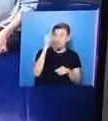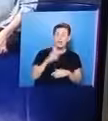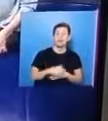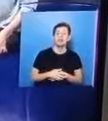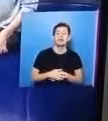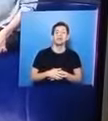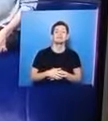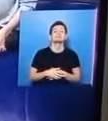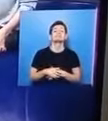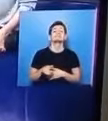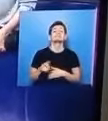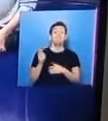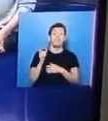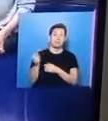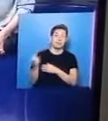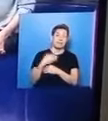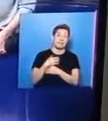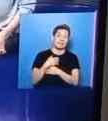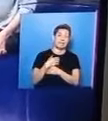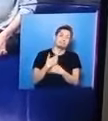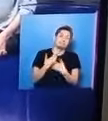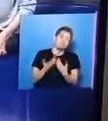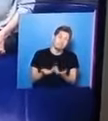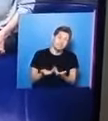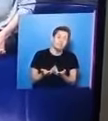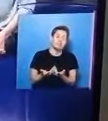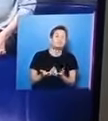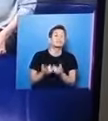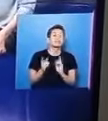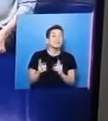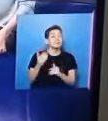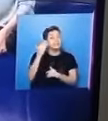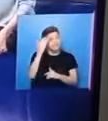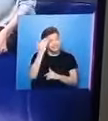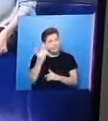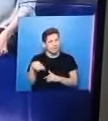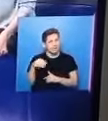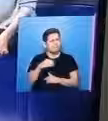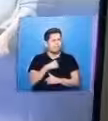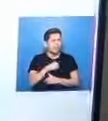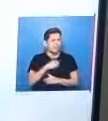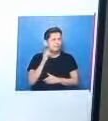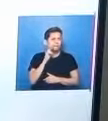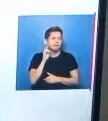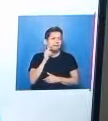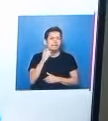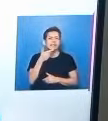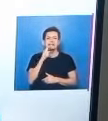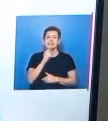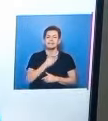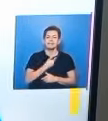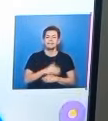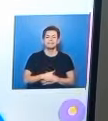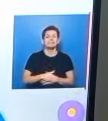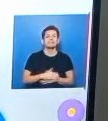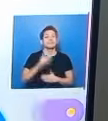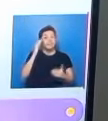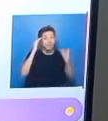sus hijos, y por supuesto, ya que estaban, nos mandaron un saludito, porque son muy fanáticos de Staff, los chicos, mirá. Hola, Mire, hola, Flor,